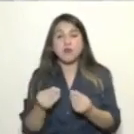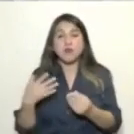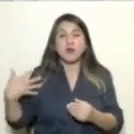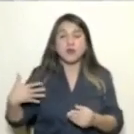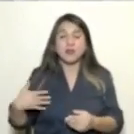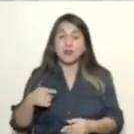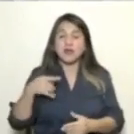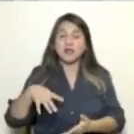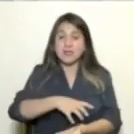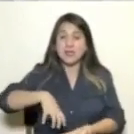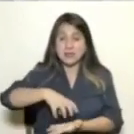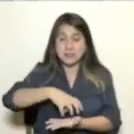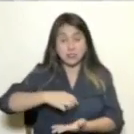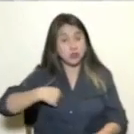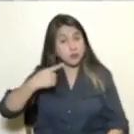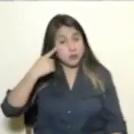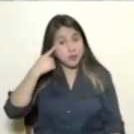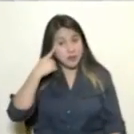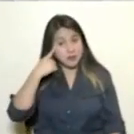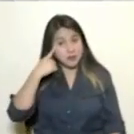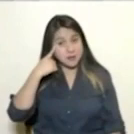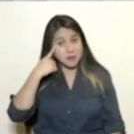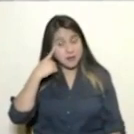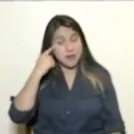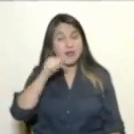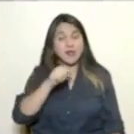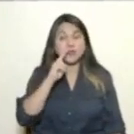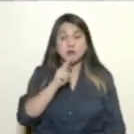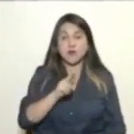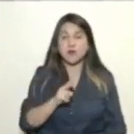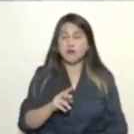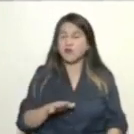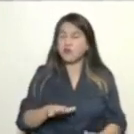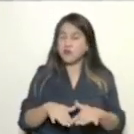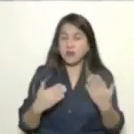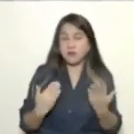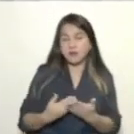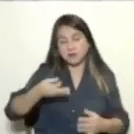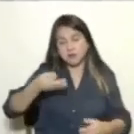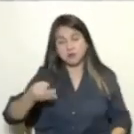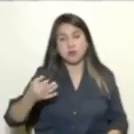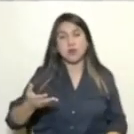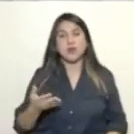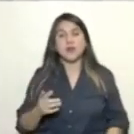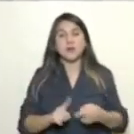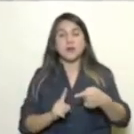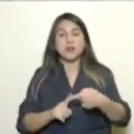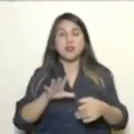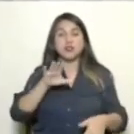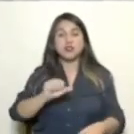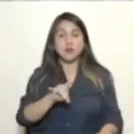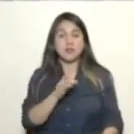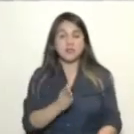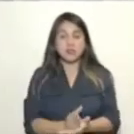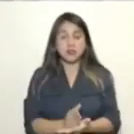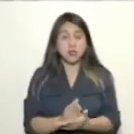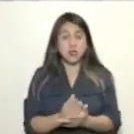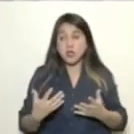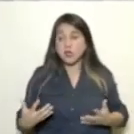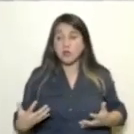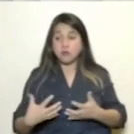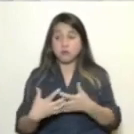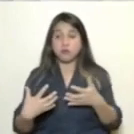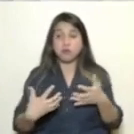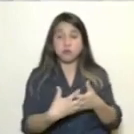importante lo que ese sector piense. Y eso me parece absolutamente legítimo, que los partidos tomen las decisiones que quieran y aliarse con quien les